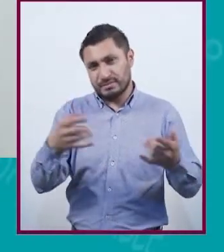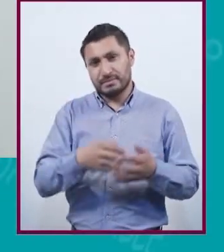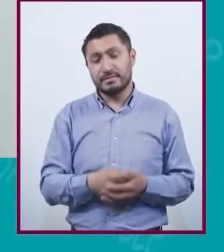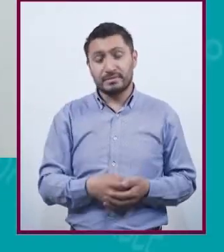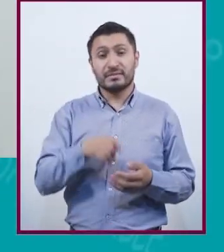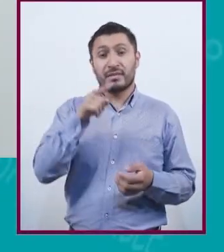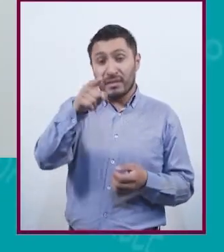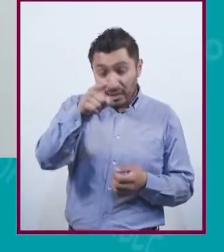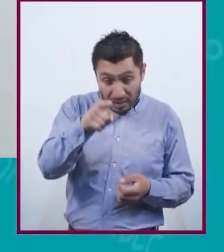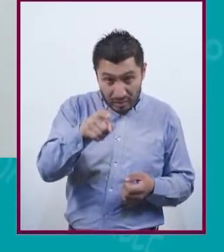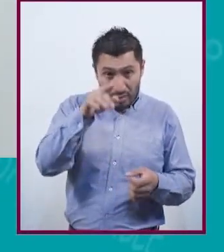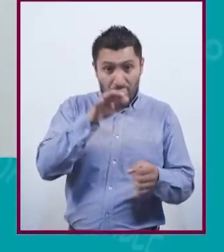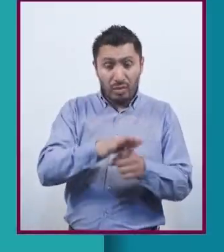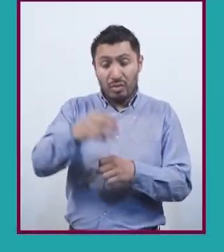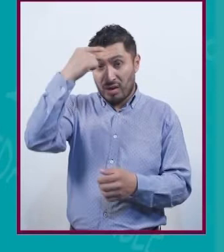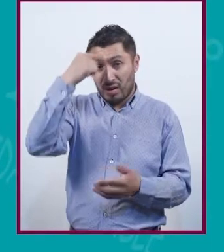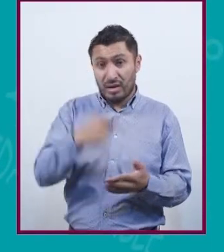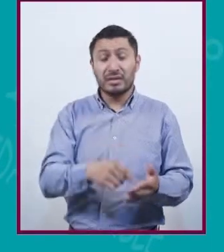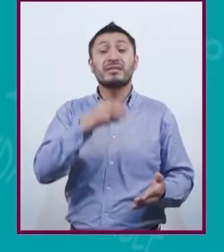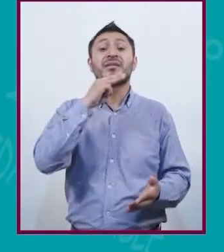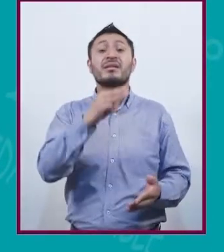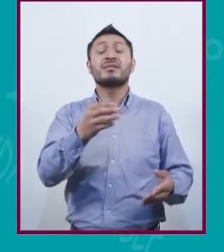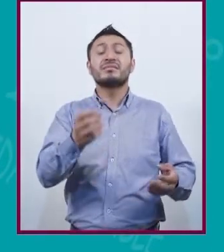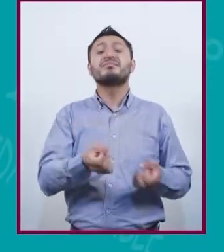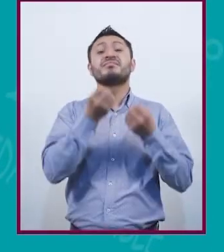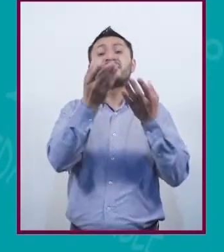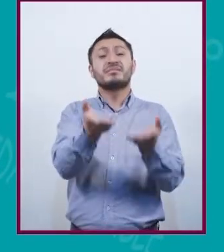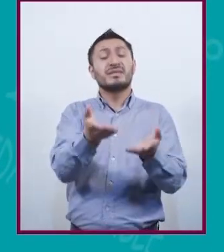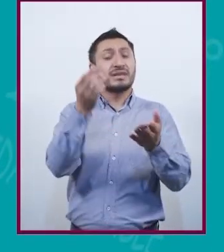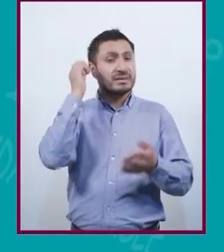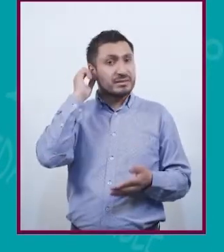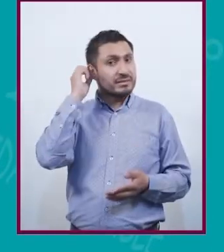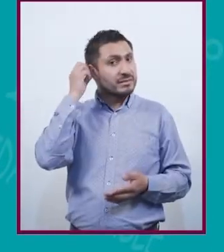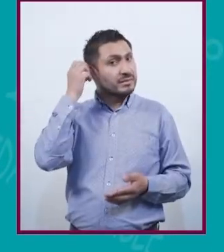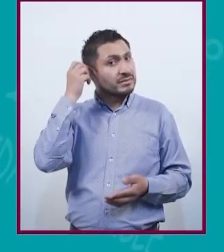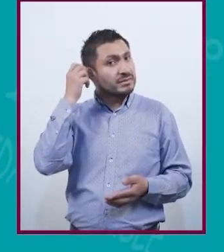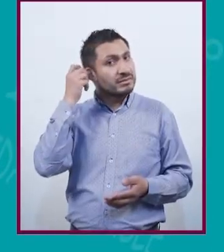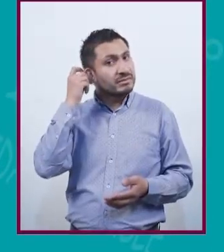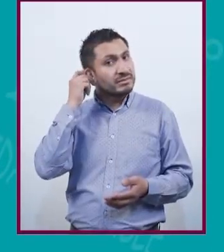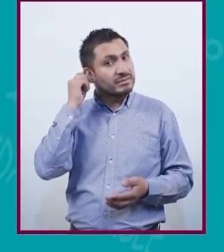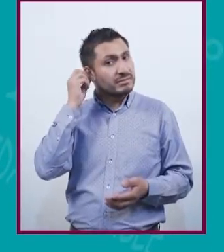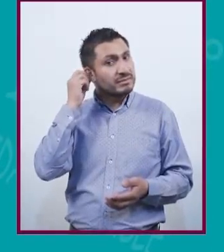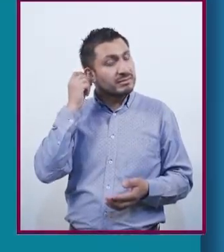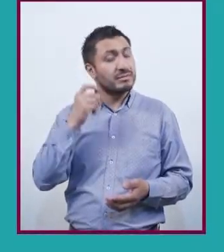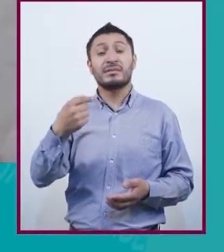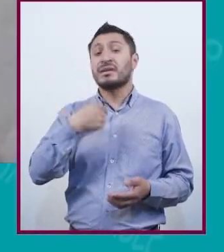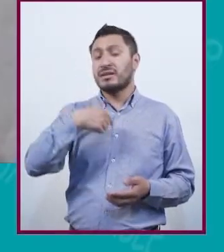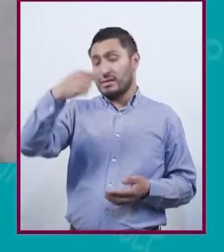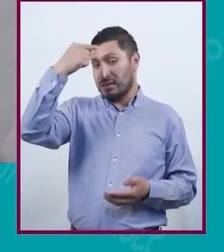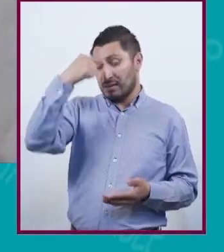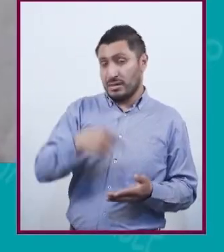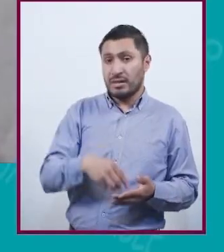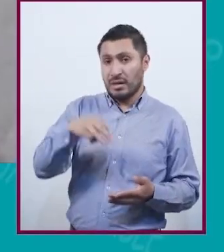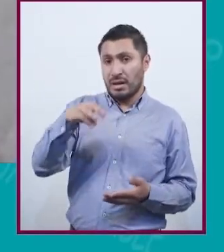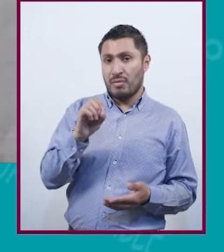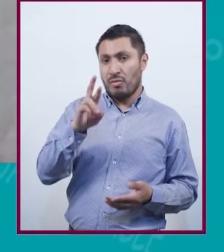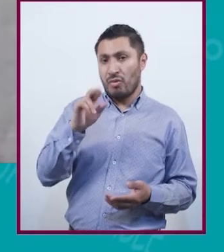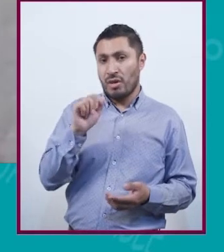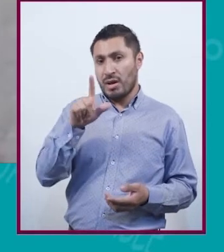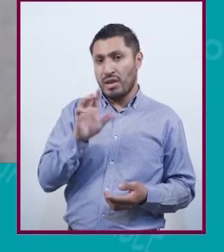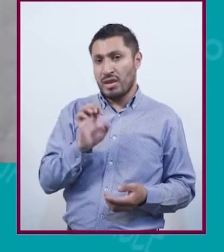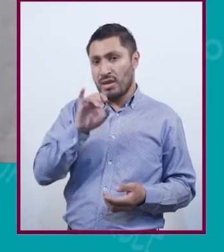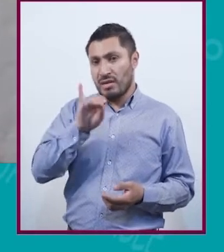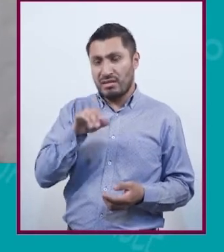un poco de la historia. ¿Cuál crees tú que es el mensaje que se quiere dar con esta novela? Pienso que